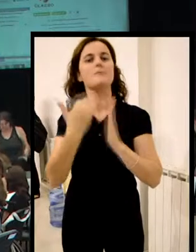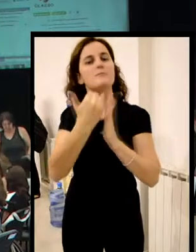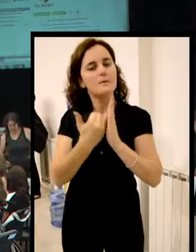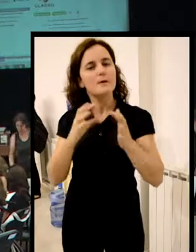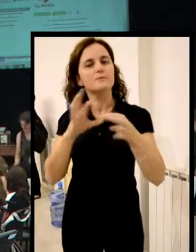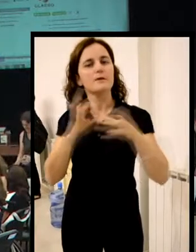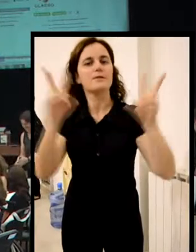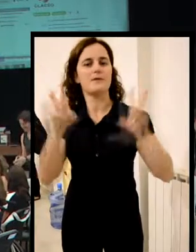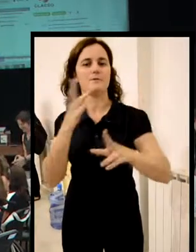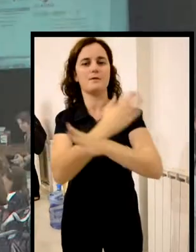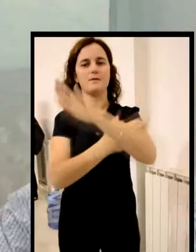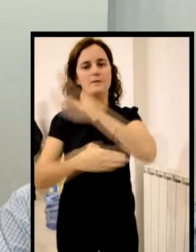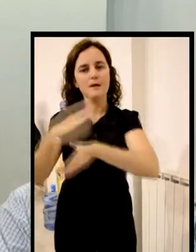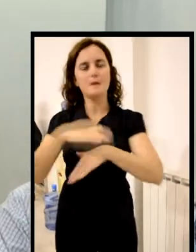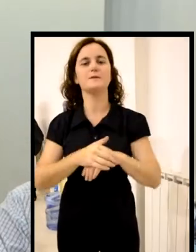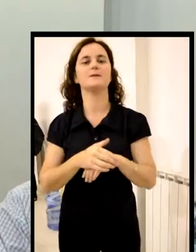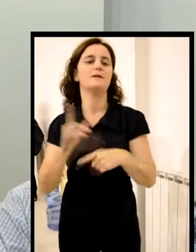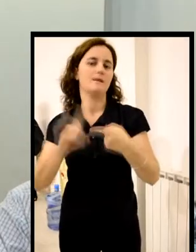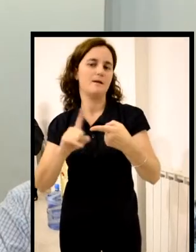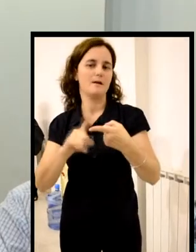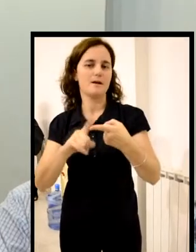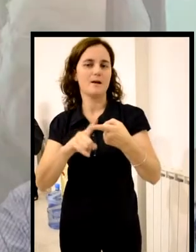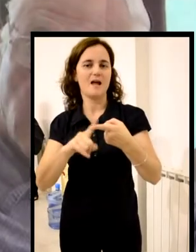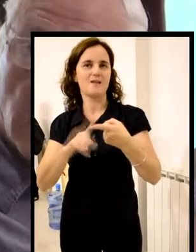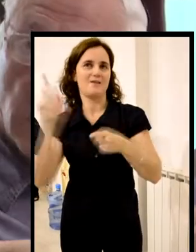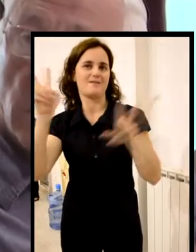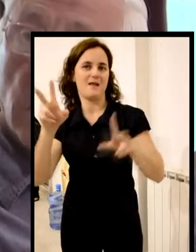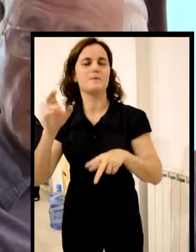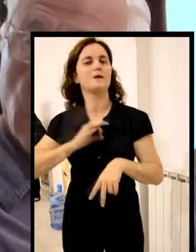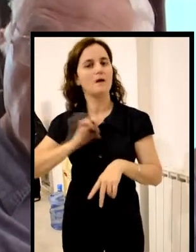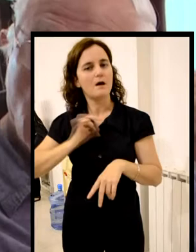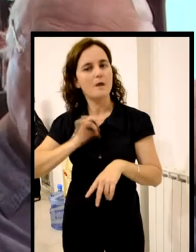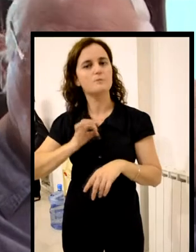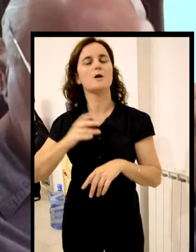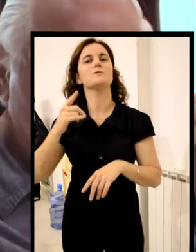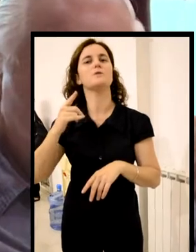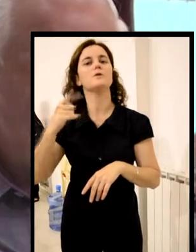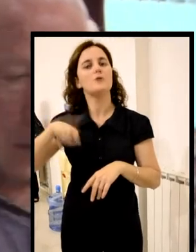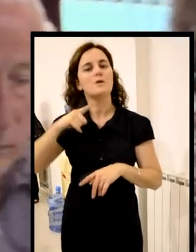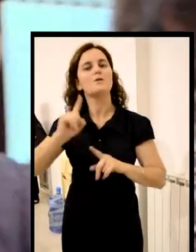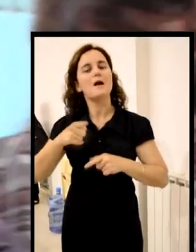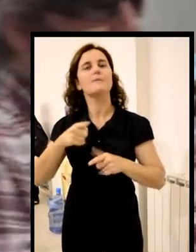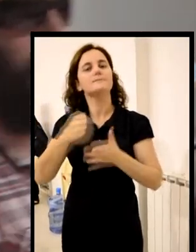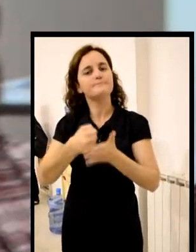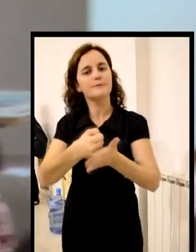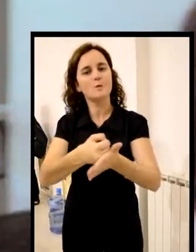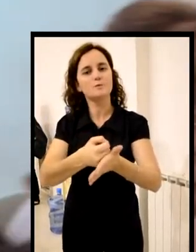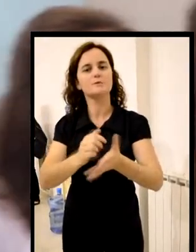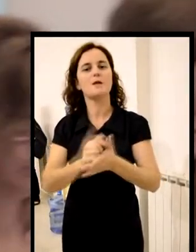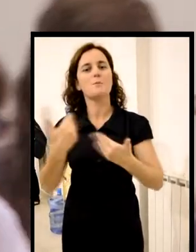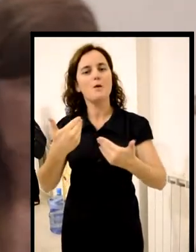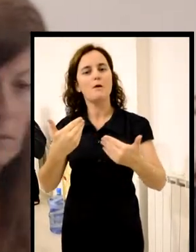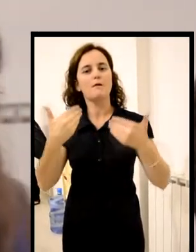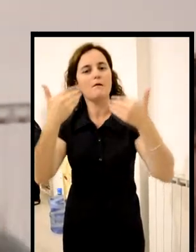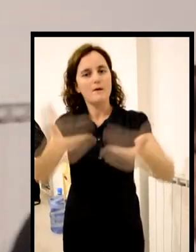la temática de la discapacidad que tiene que ver justamente con el tema hace muchos años que nosotros también estamos tratando de avanzar